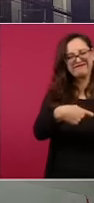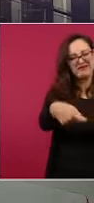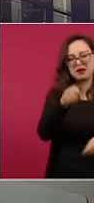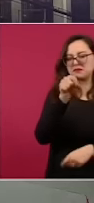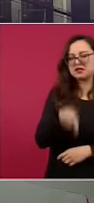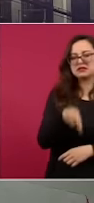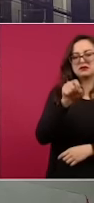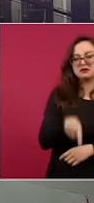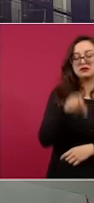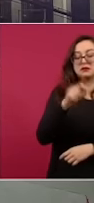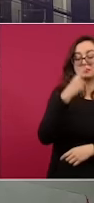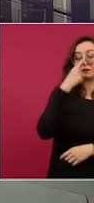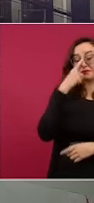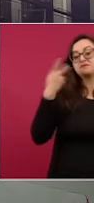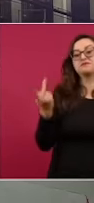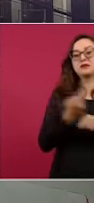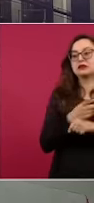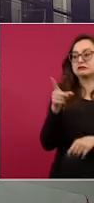debilitando